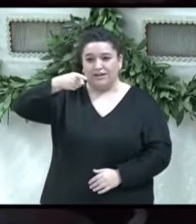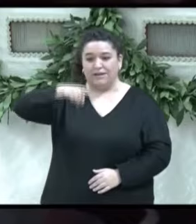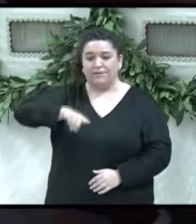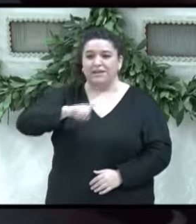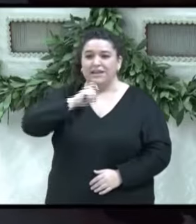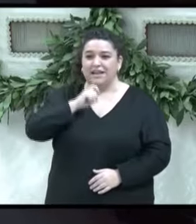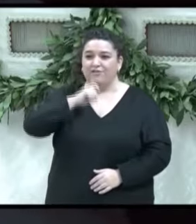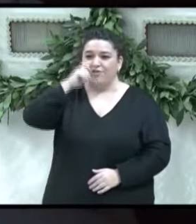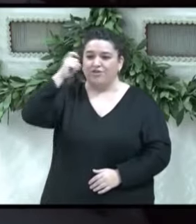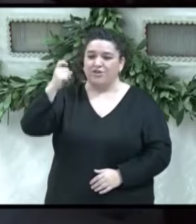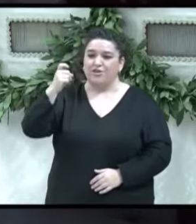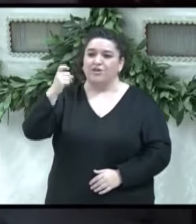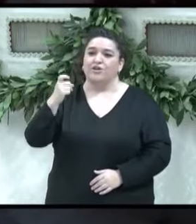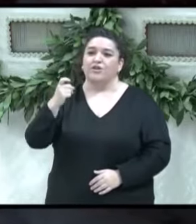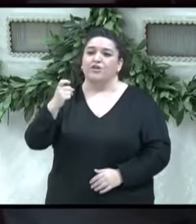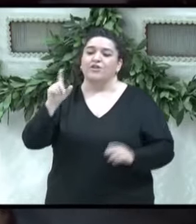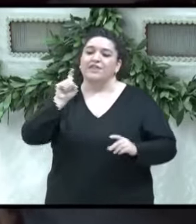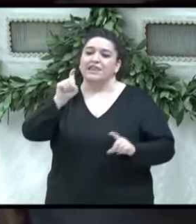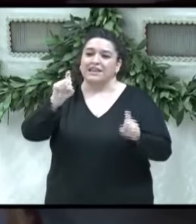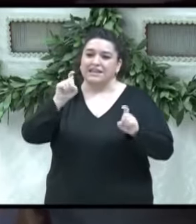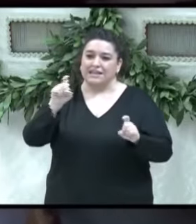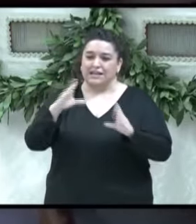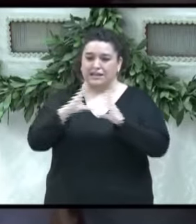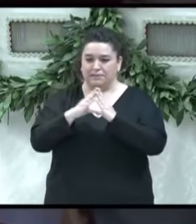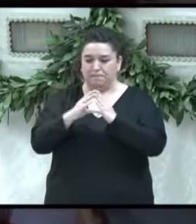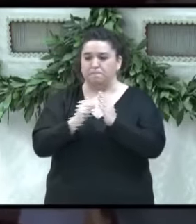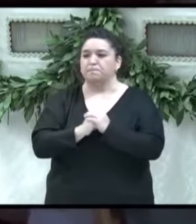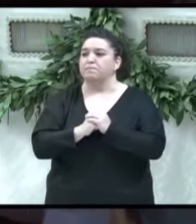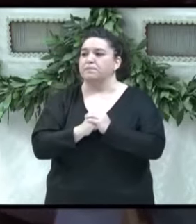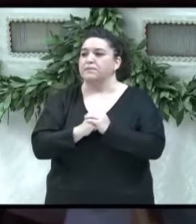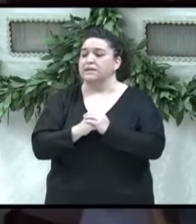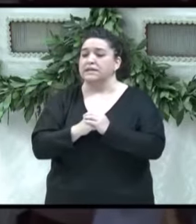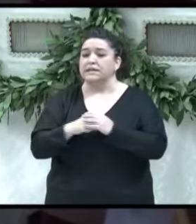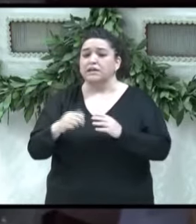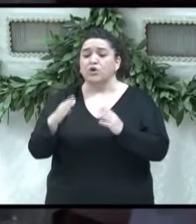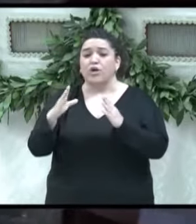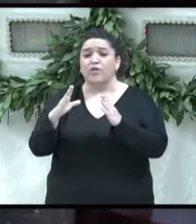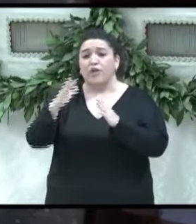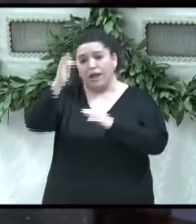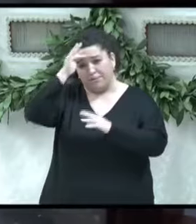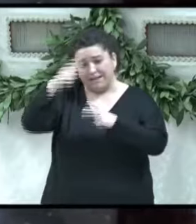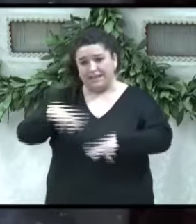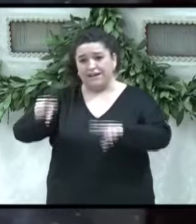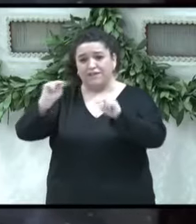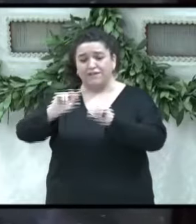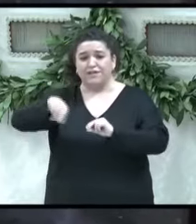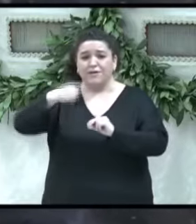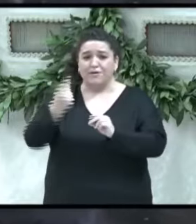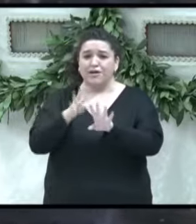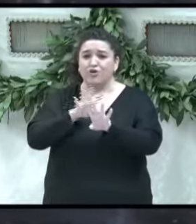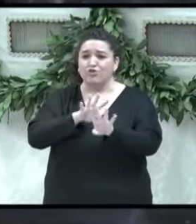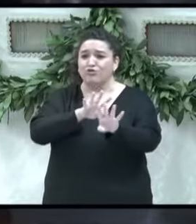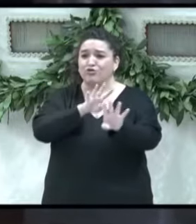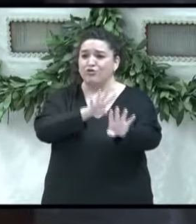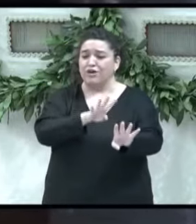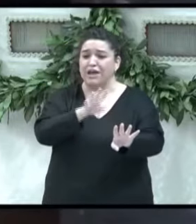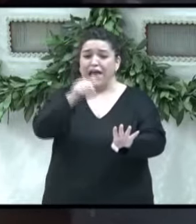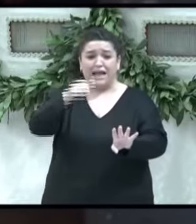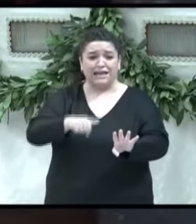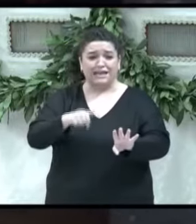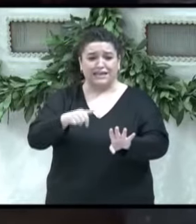de la fundación diocesana de enseñanza y al terminar la santa misa vamos a ir en procesión estamos en